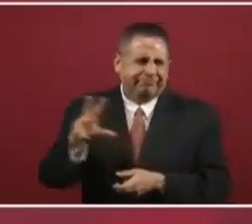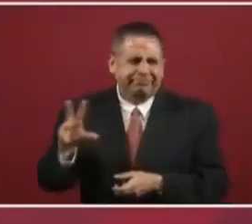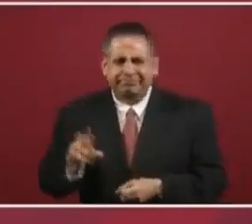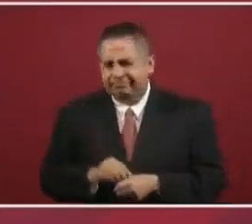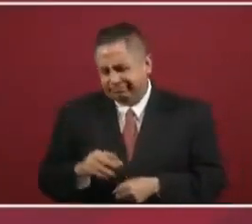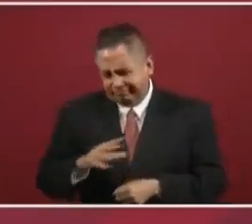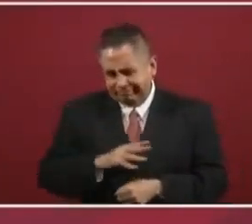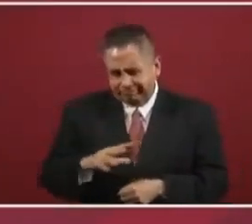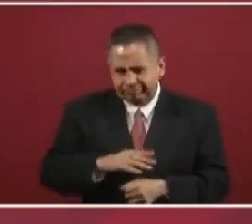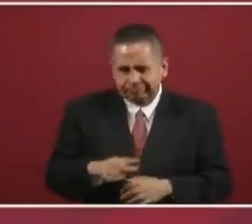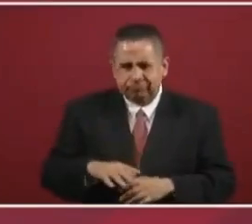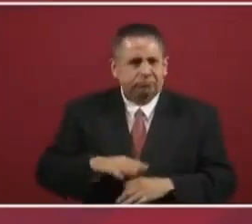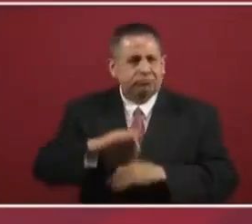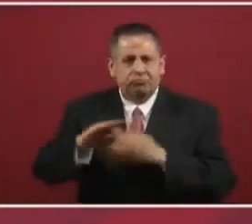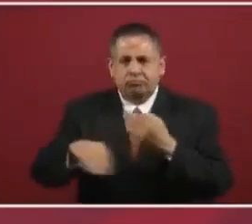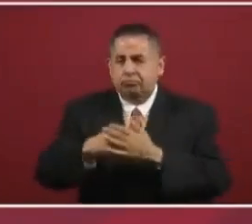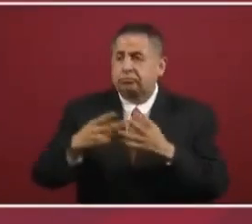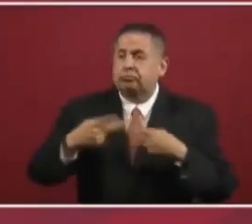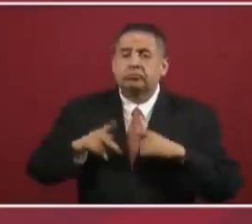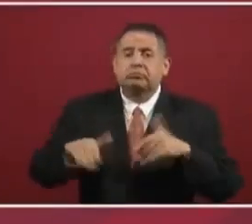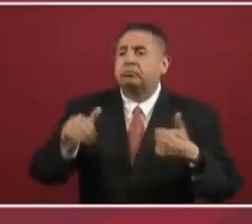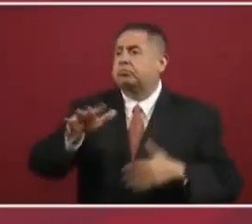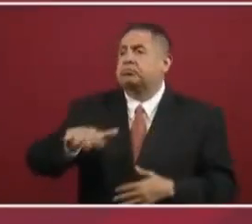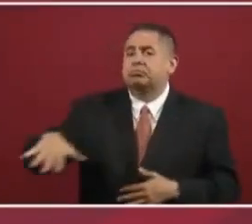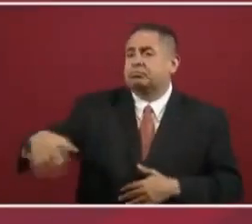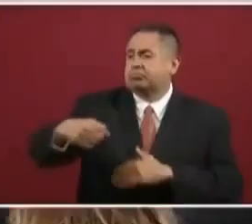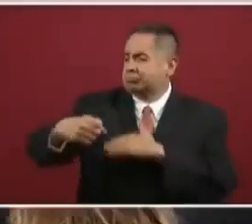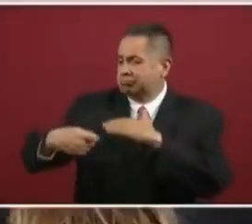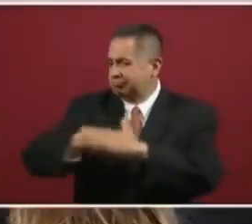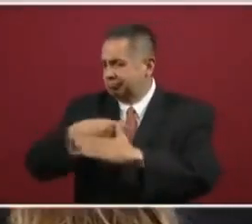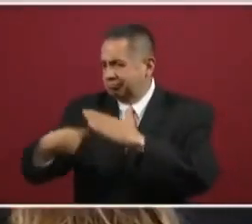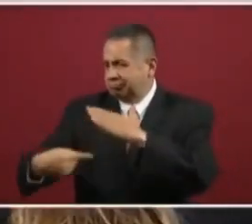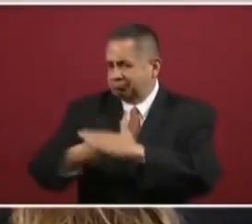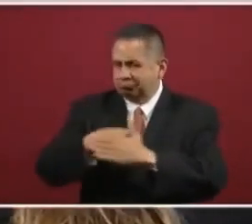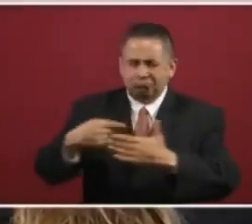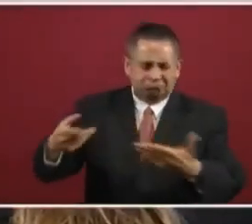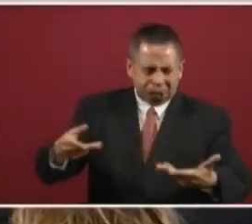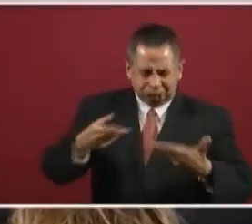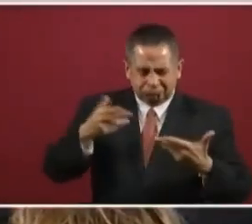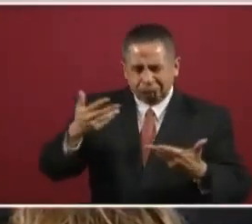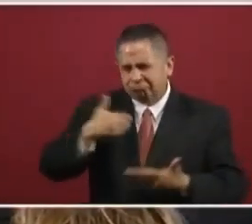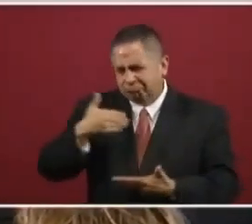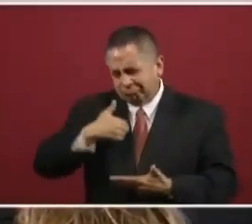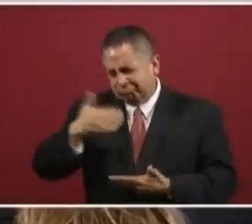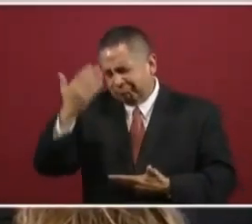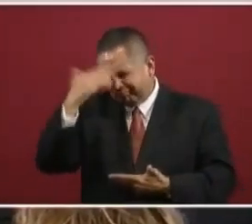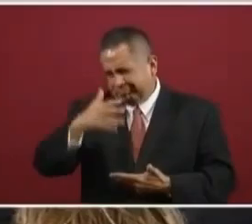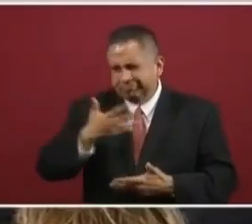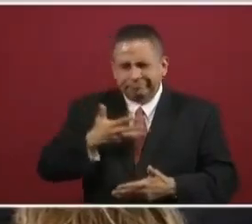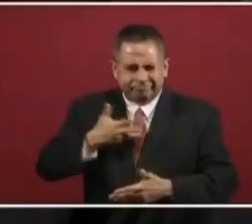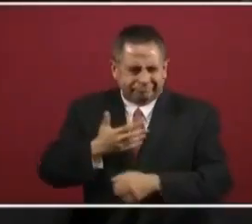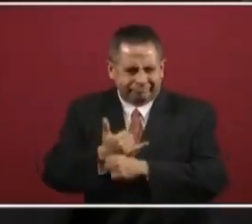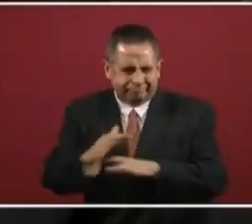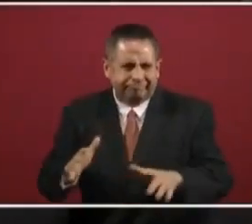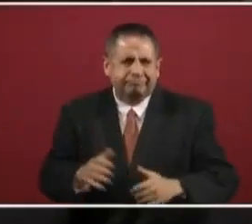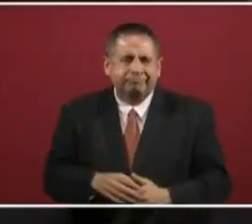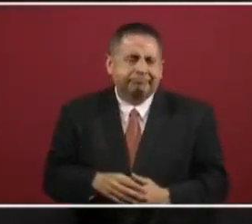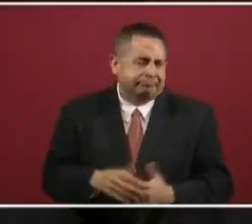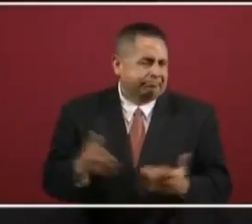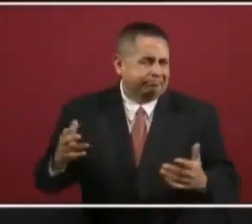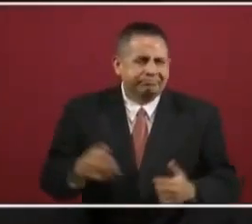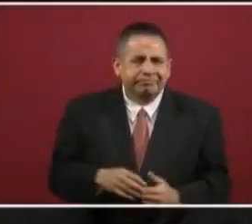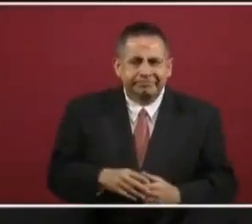este de todo el pueblo de toda la gente